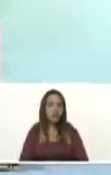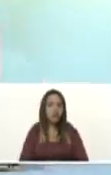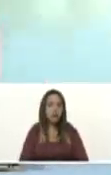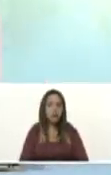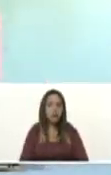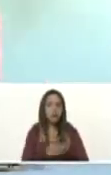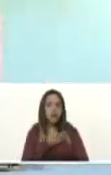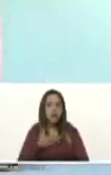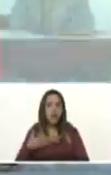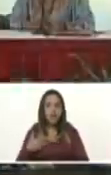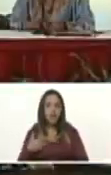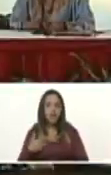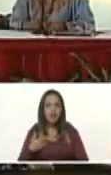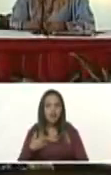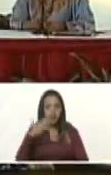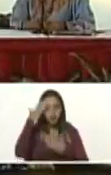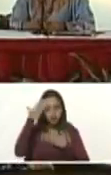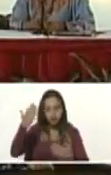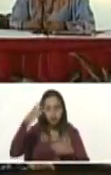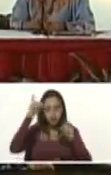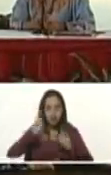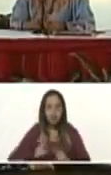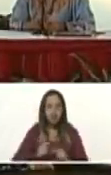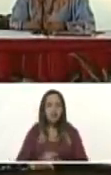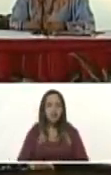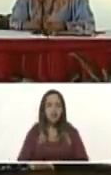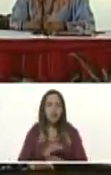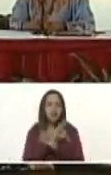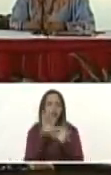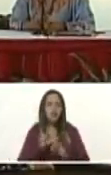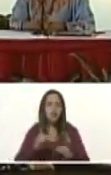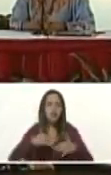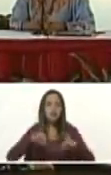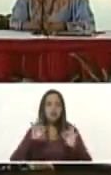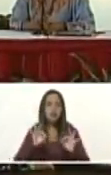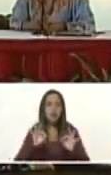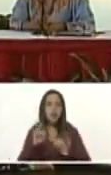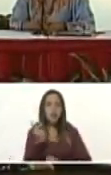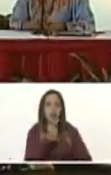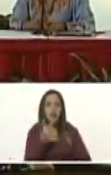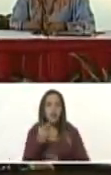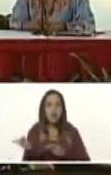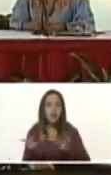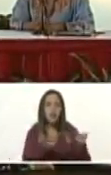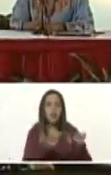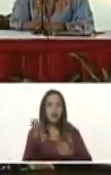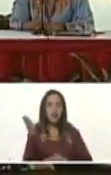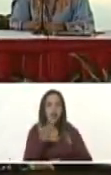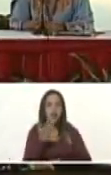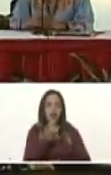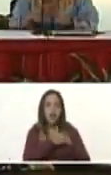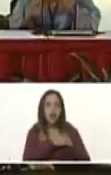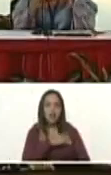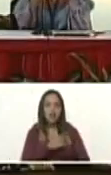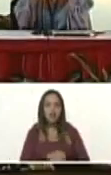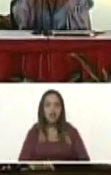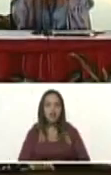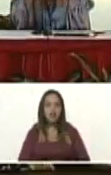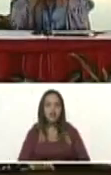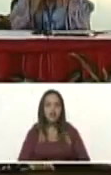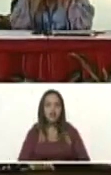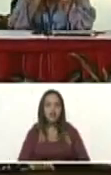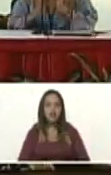Quiero saludar también de manera muy especial a dos invitados que están llegando de Argentina.